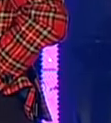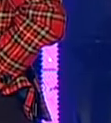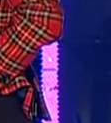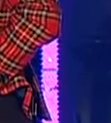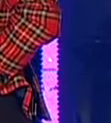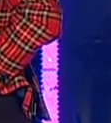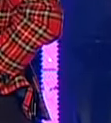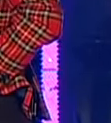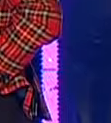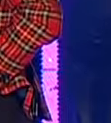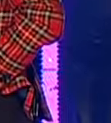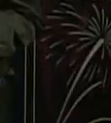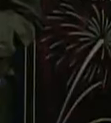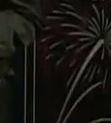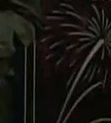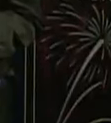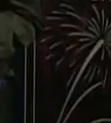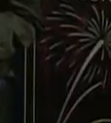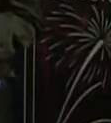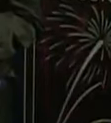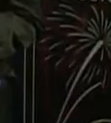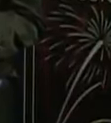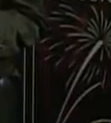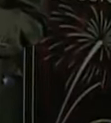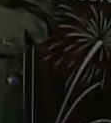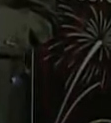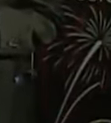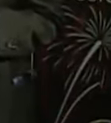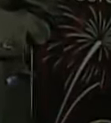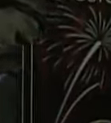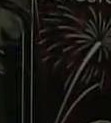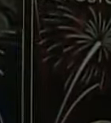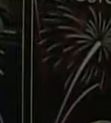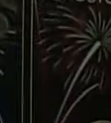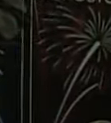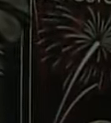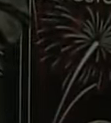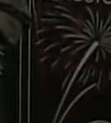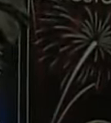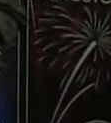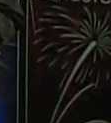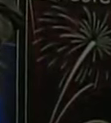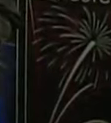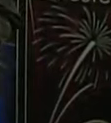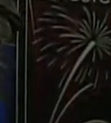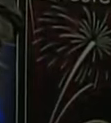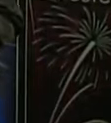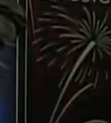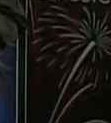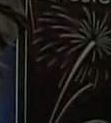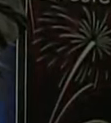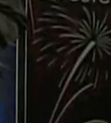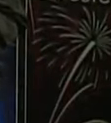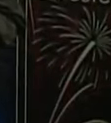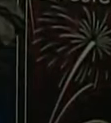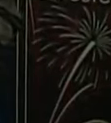Babi, ¿qué nos puedes contar a esta hora de la noche? Muy buenas noches, don Daniel Calero. Como verán, tengo mi iPhone tuneado de drag queen.